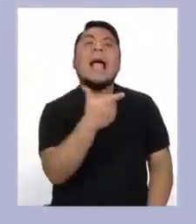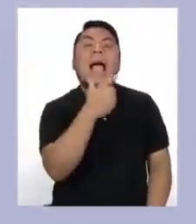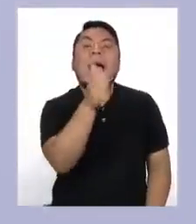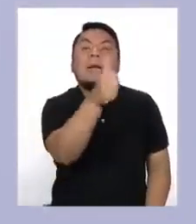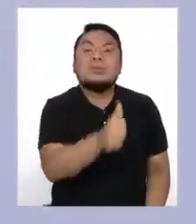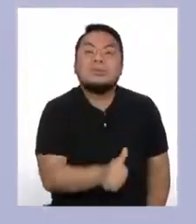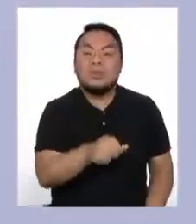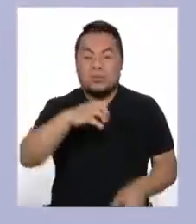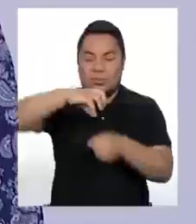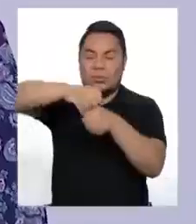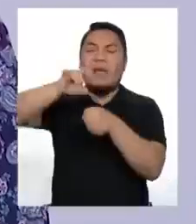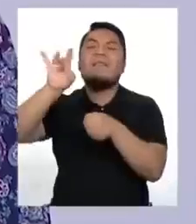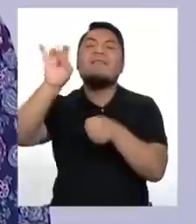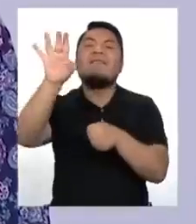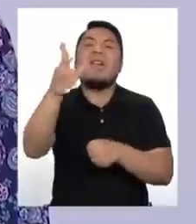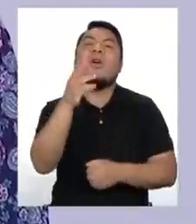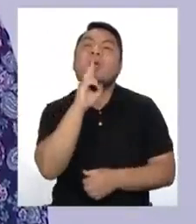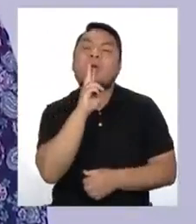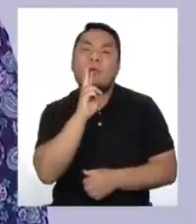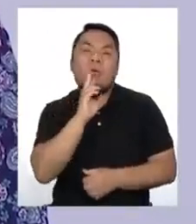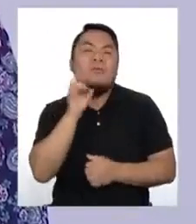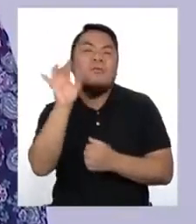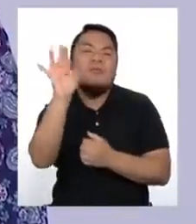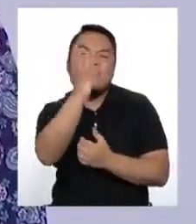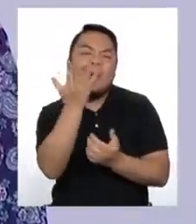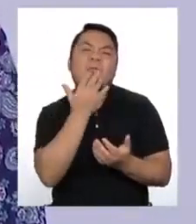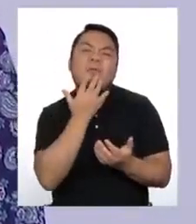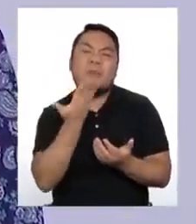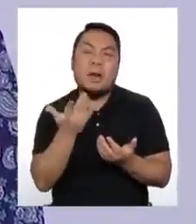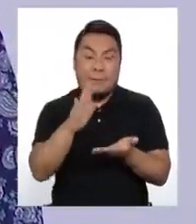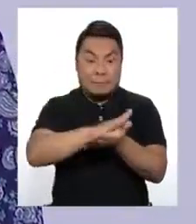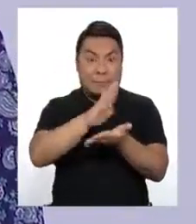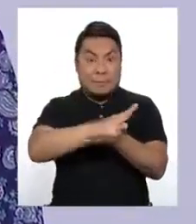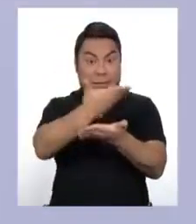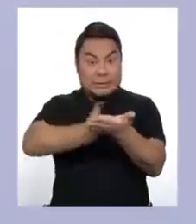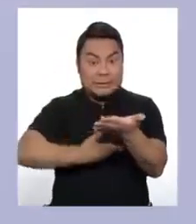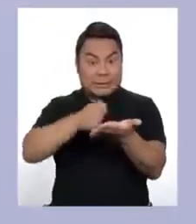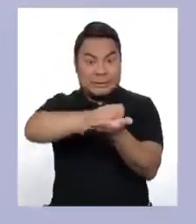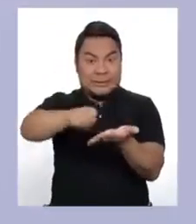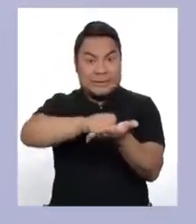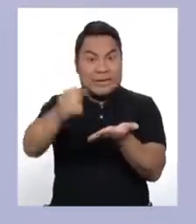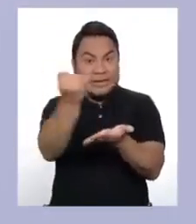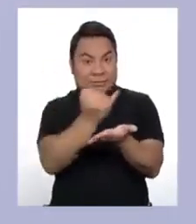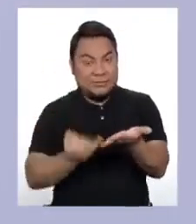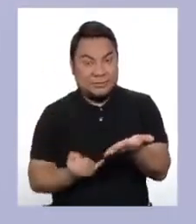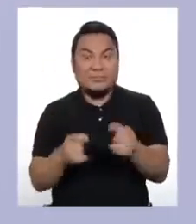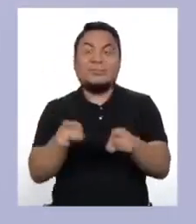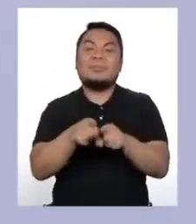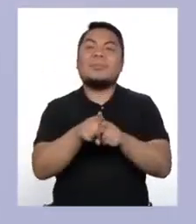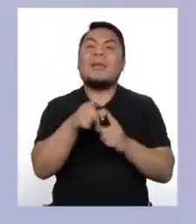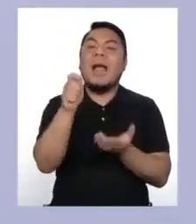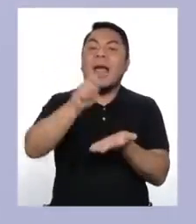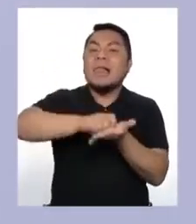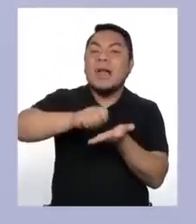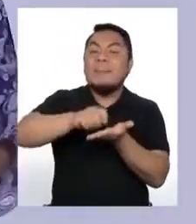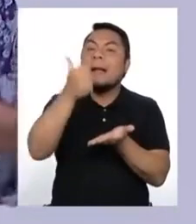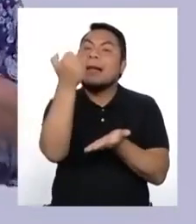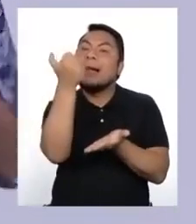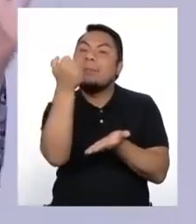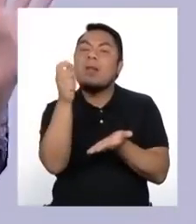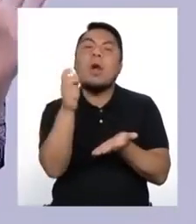tapitas de otros colores. Un cuaderno u hoja de papel donde puedas escribir y dibujar. Y por último, lápiz, lapicero o